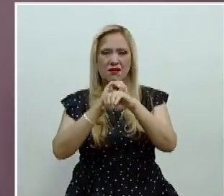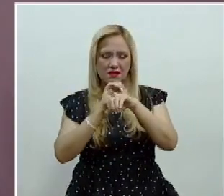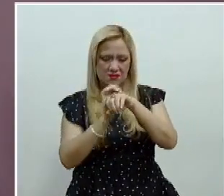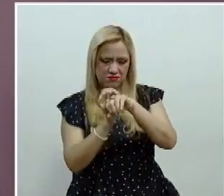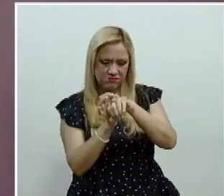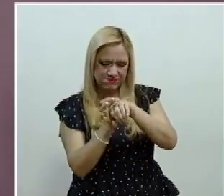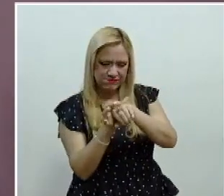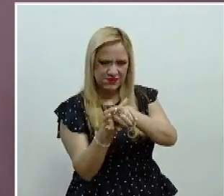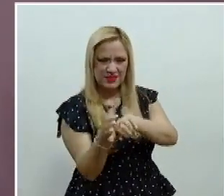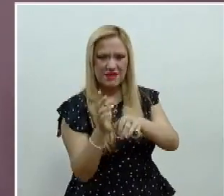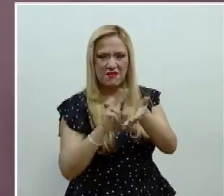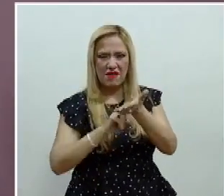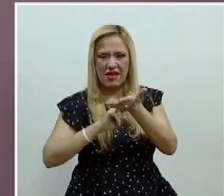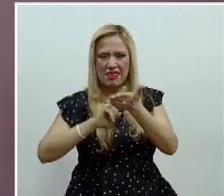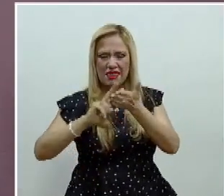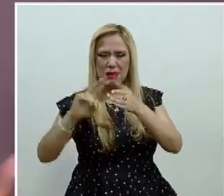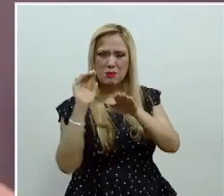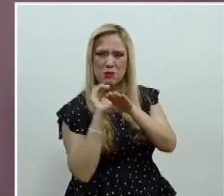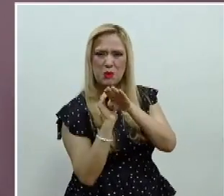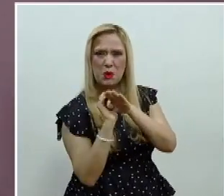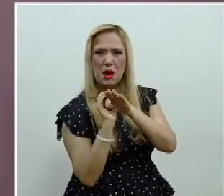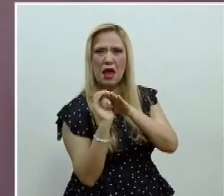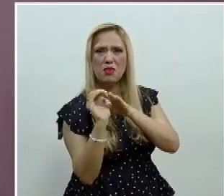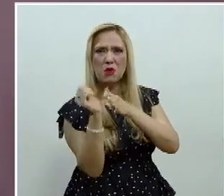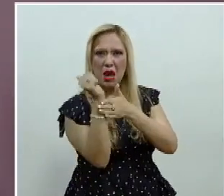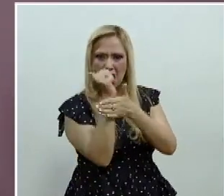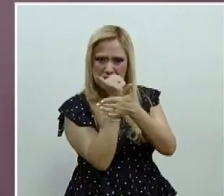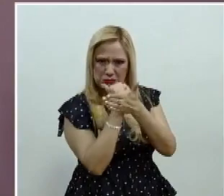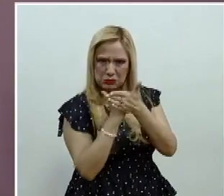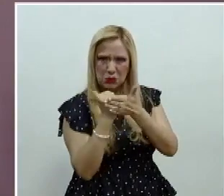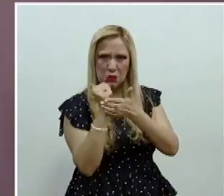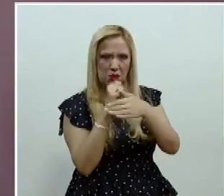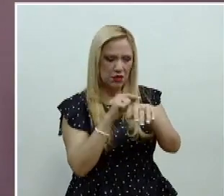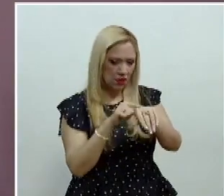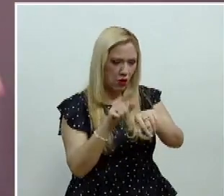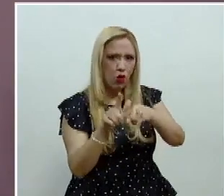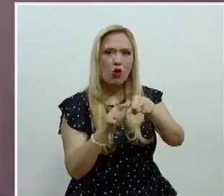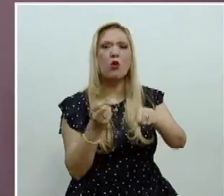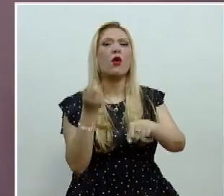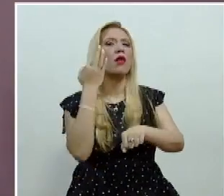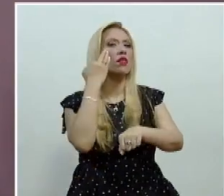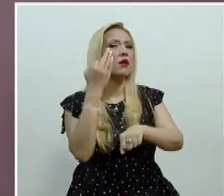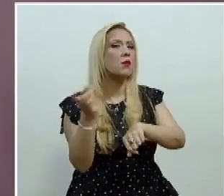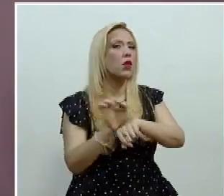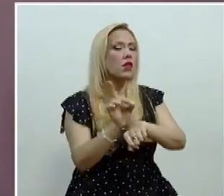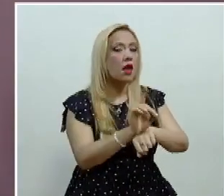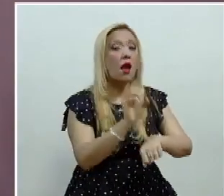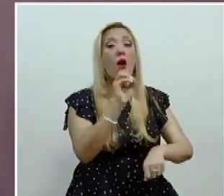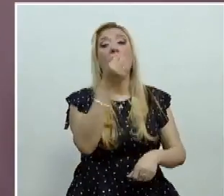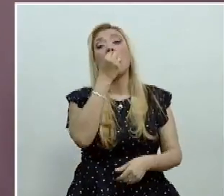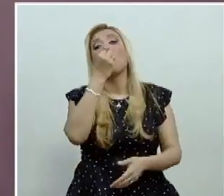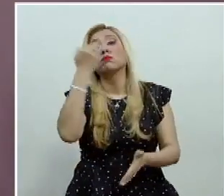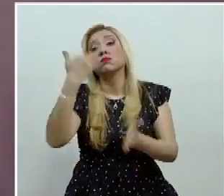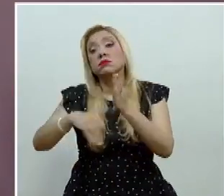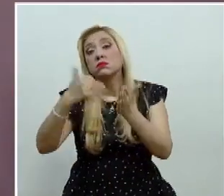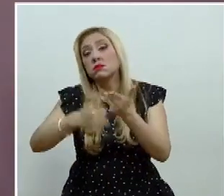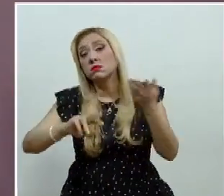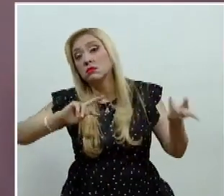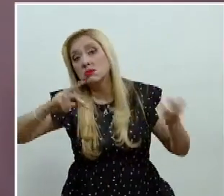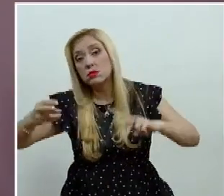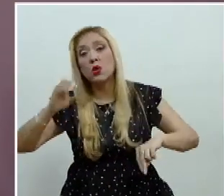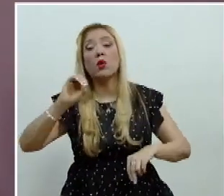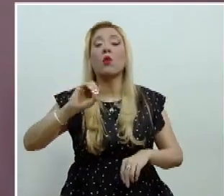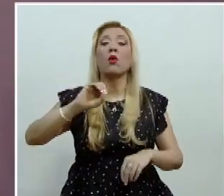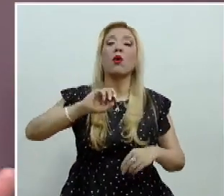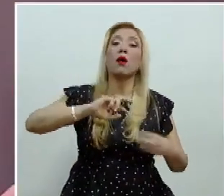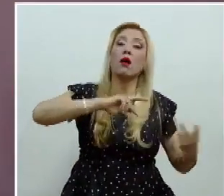tengo que reportar, decir, tiene varios moretones, además de estos que fueron recientes, o tiene desnutrición desnutrición o tiene otro problema médico, porque a lo